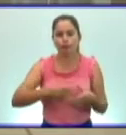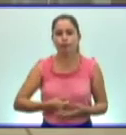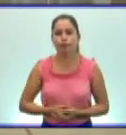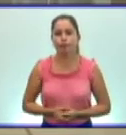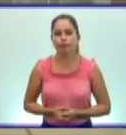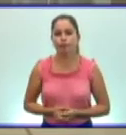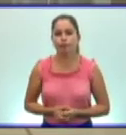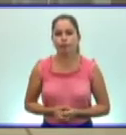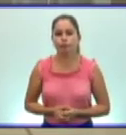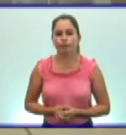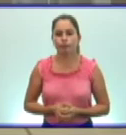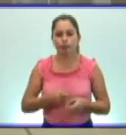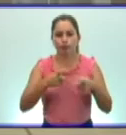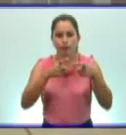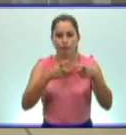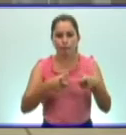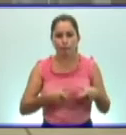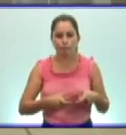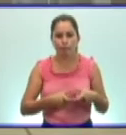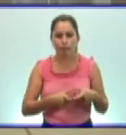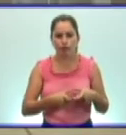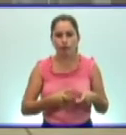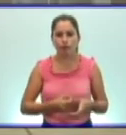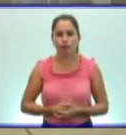al vaso de precipitados